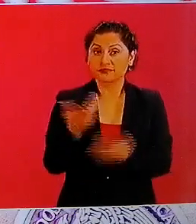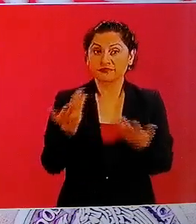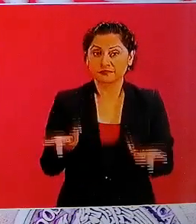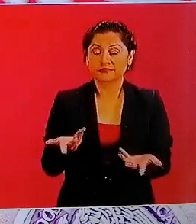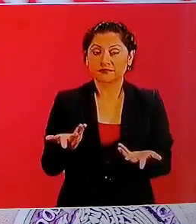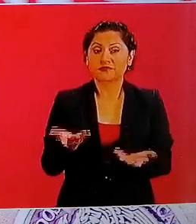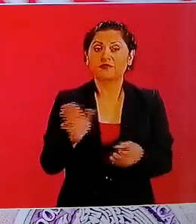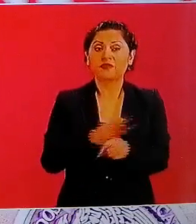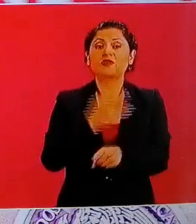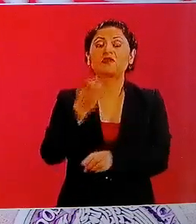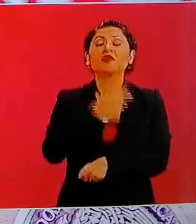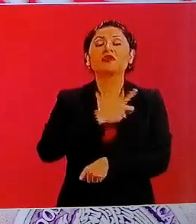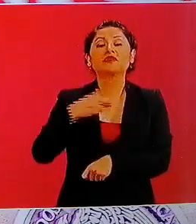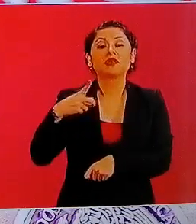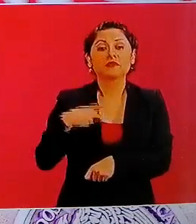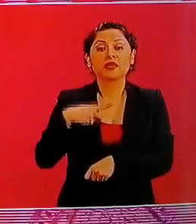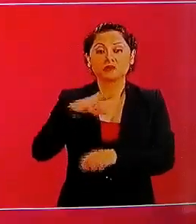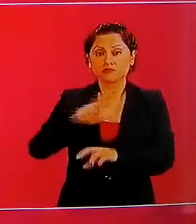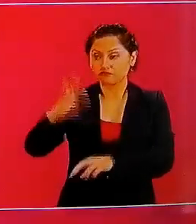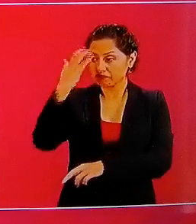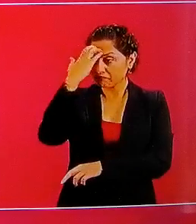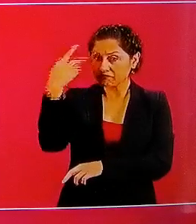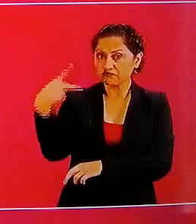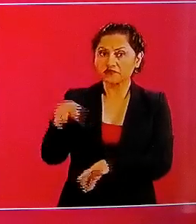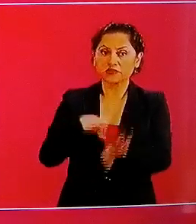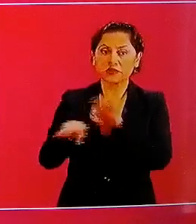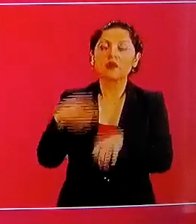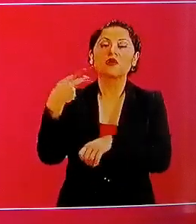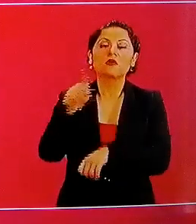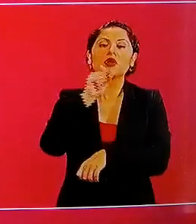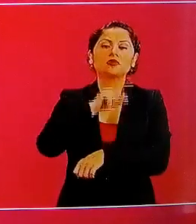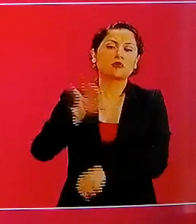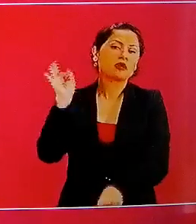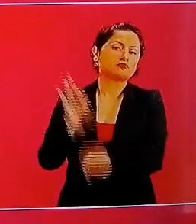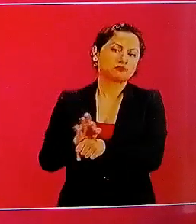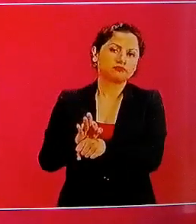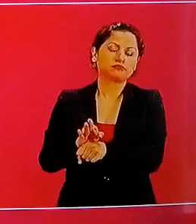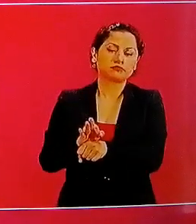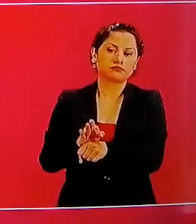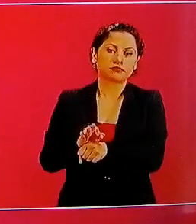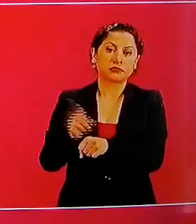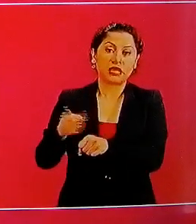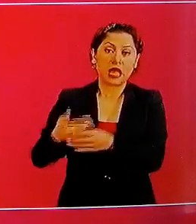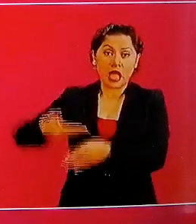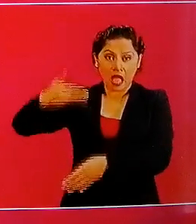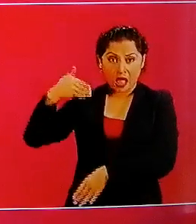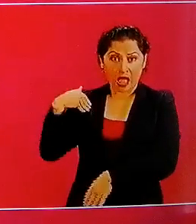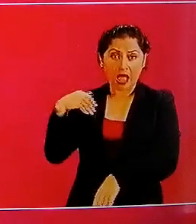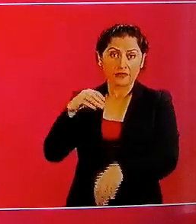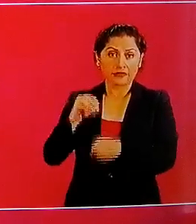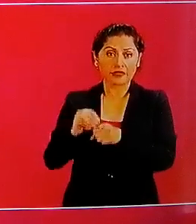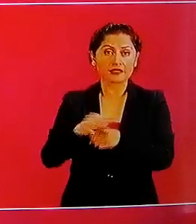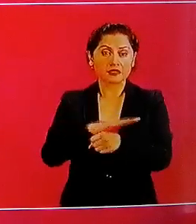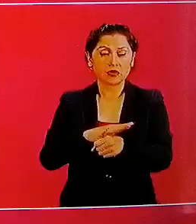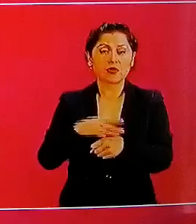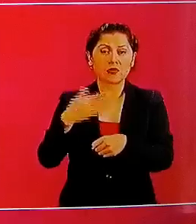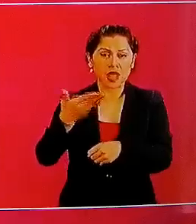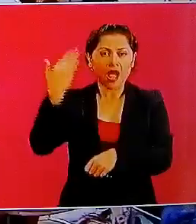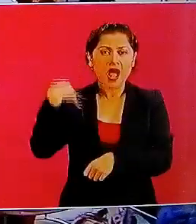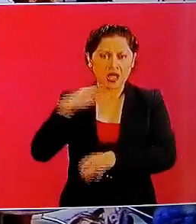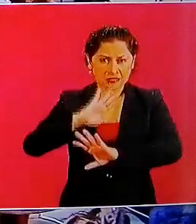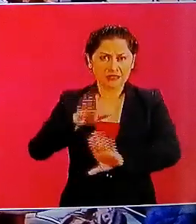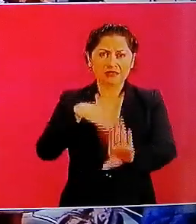pues lo reconozcamos, pero también los defendamos. El reconocimiento es permanente, antes de COVID también, porque antes de COVID también había algunas